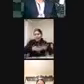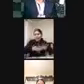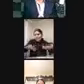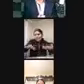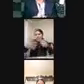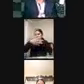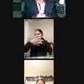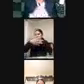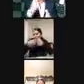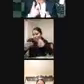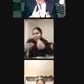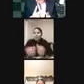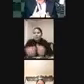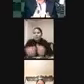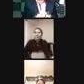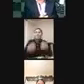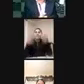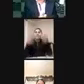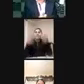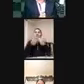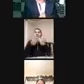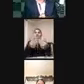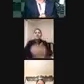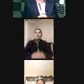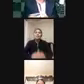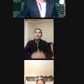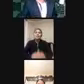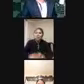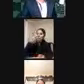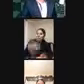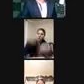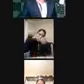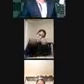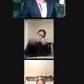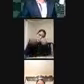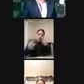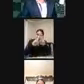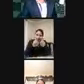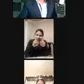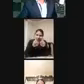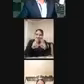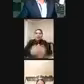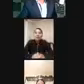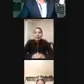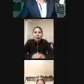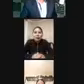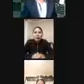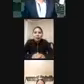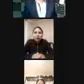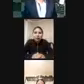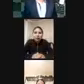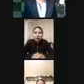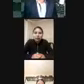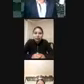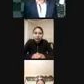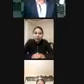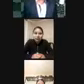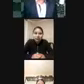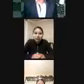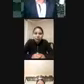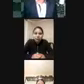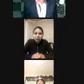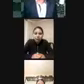Muchas gracias, licenciado. Nos vamos con dos últimas preguntas y ya finalizamos. La siguiente pregunta nos dice de la siguiente manera. Doctora